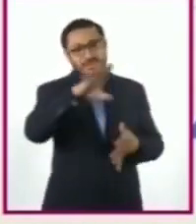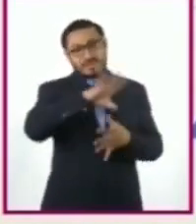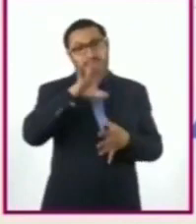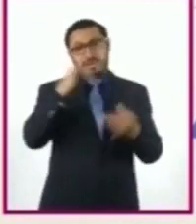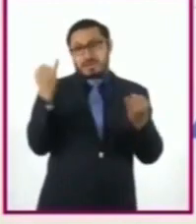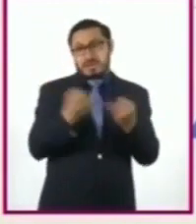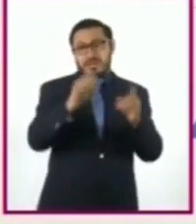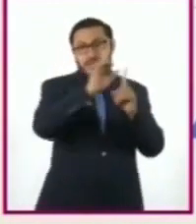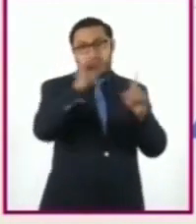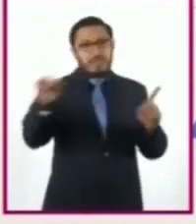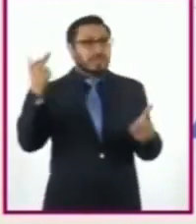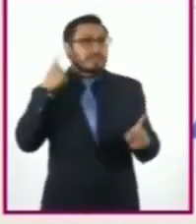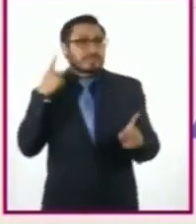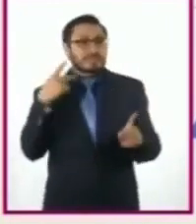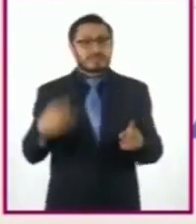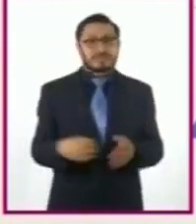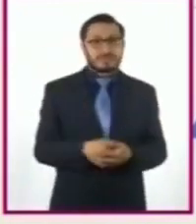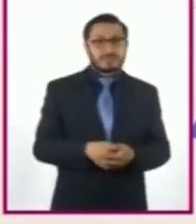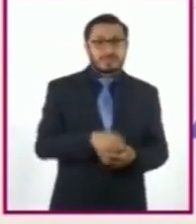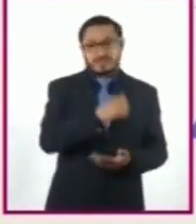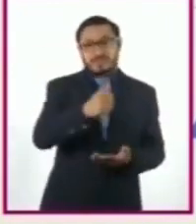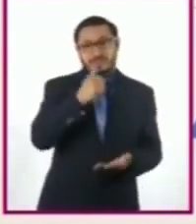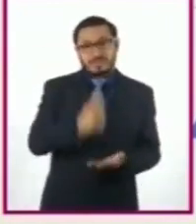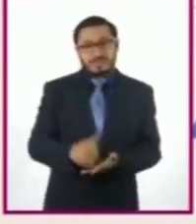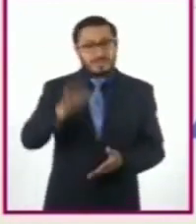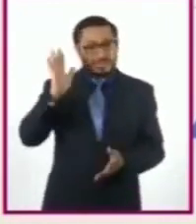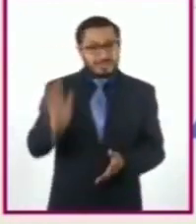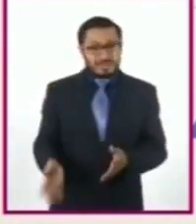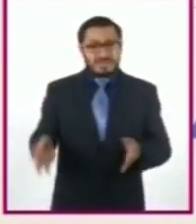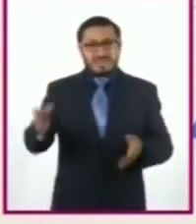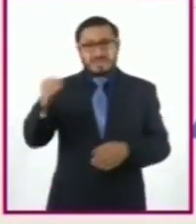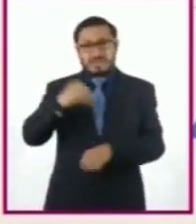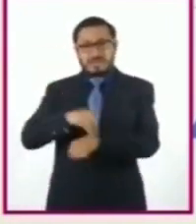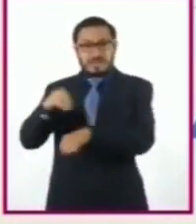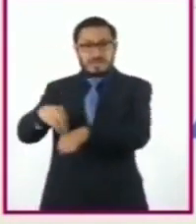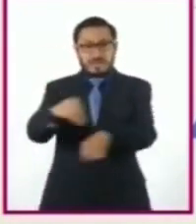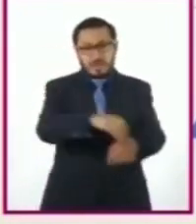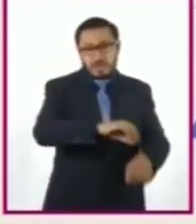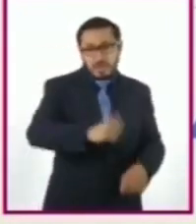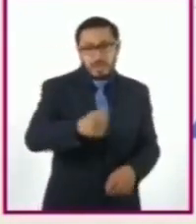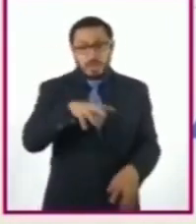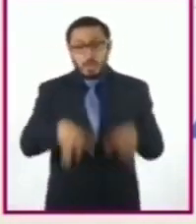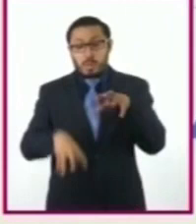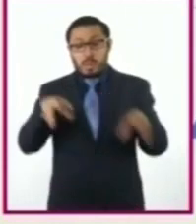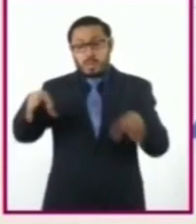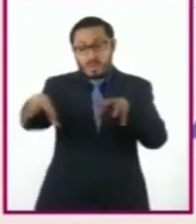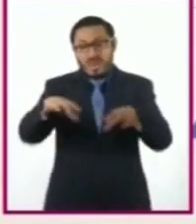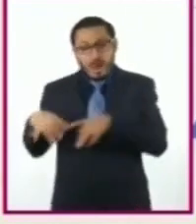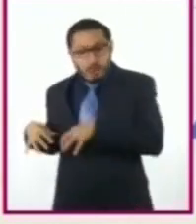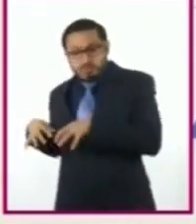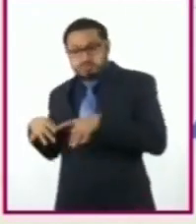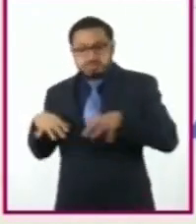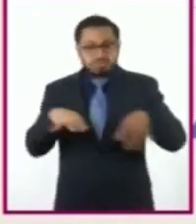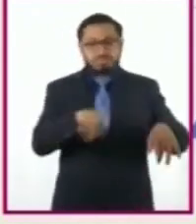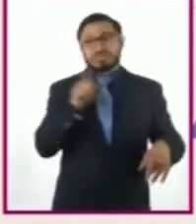organización política de la metrópoli que ya habían impuesto en otros territorios colonizados como la